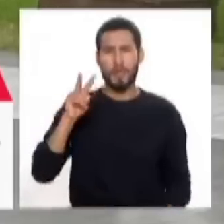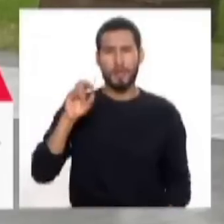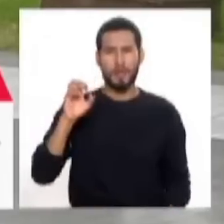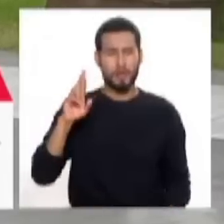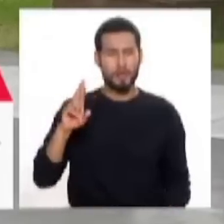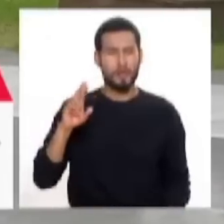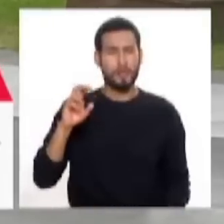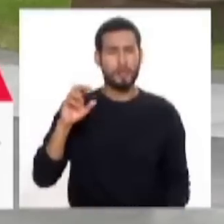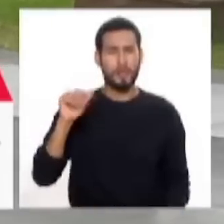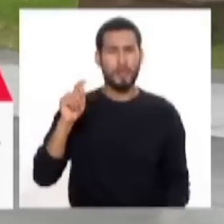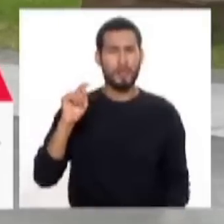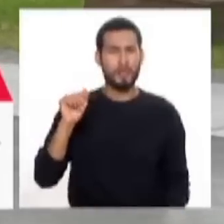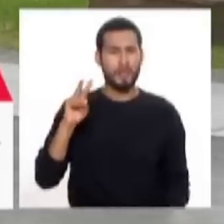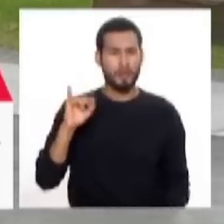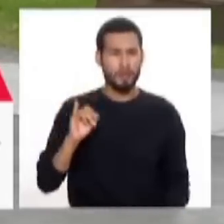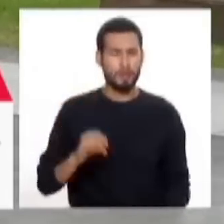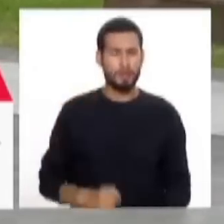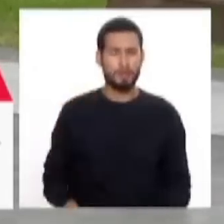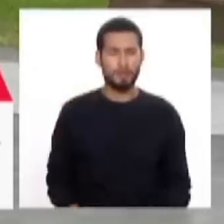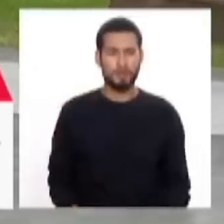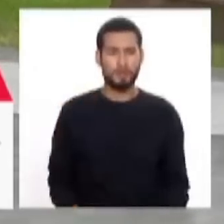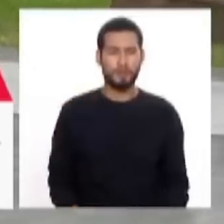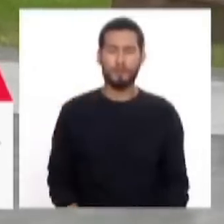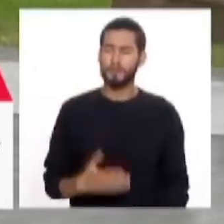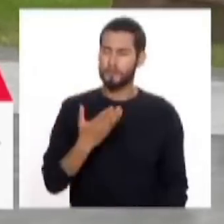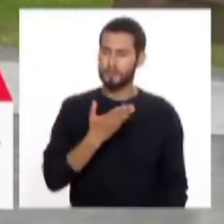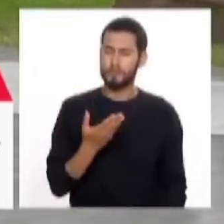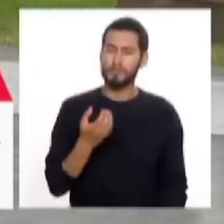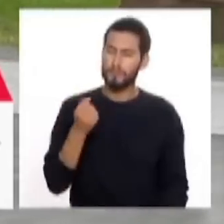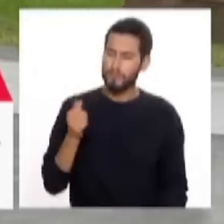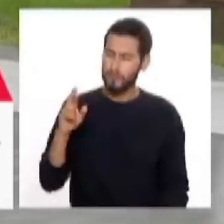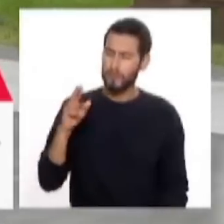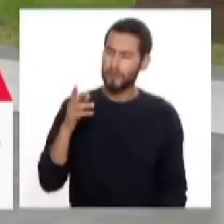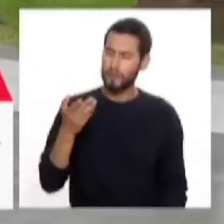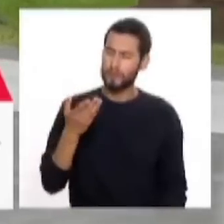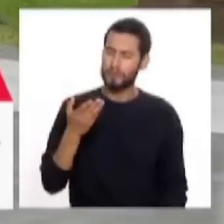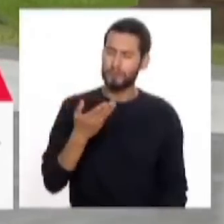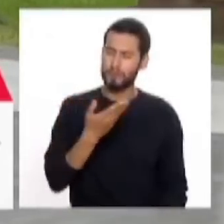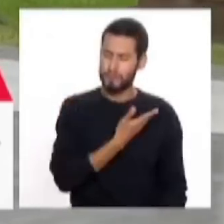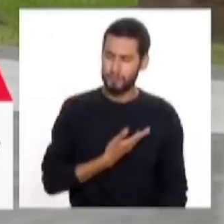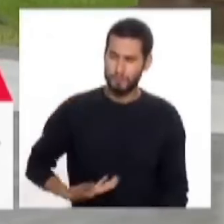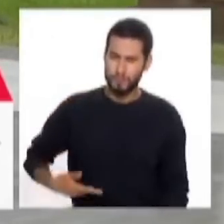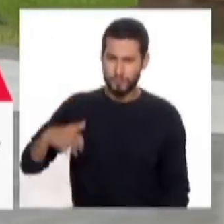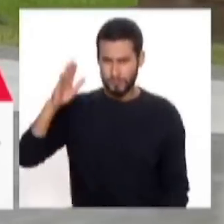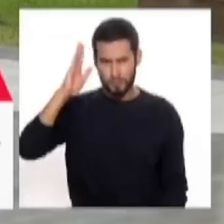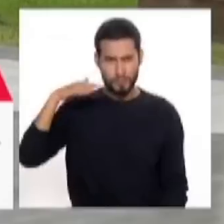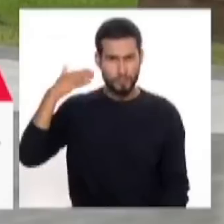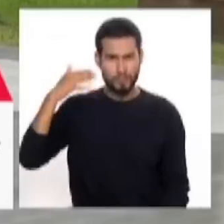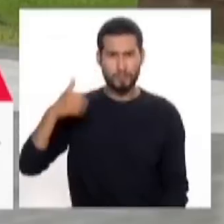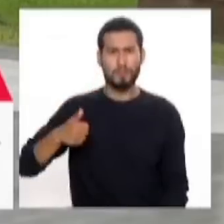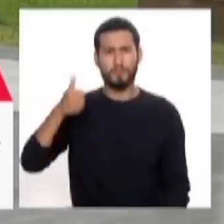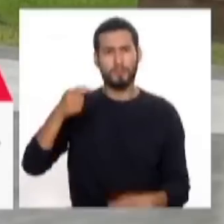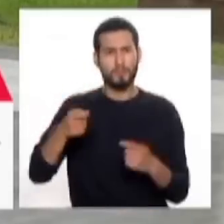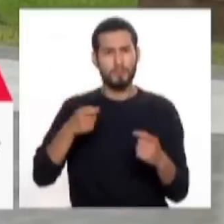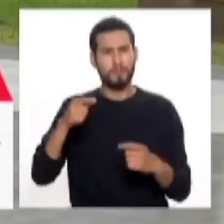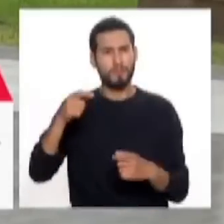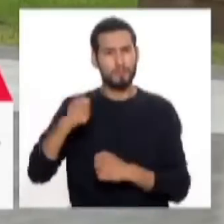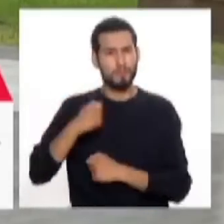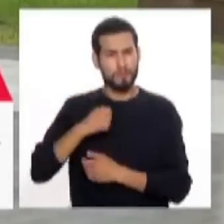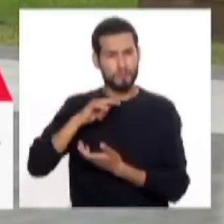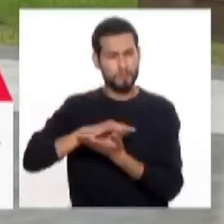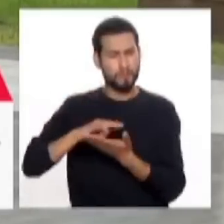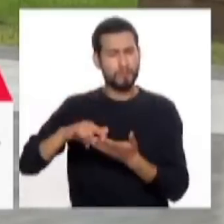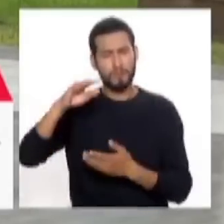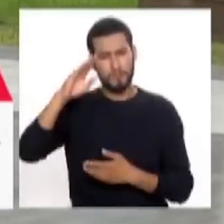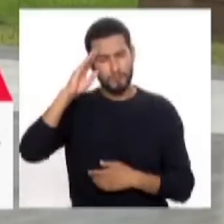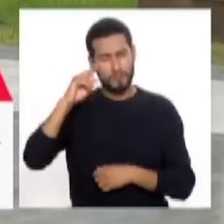Artadi Zalete. Excelentísima señora presidenta de la República del Perú y jefa suprema de las Fuerzas Armadas y